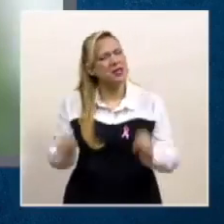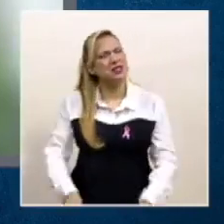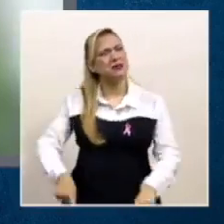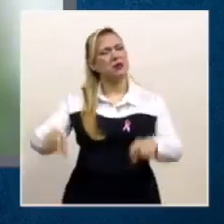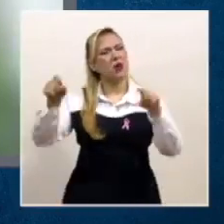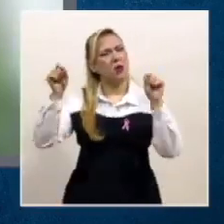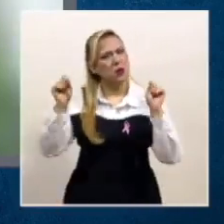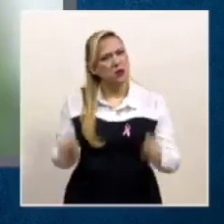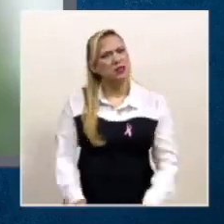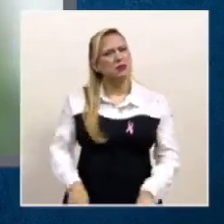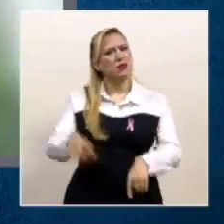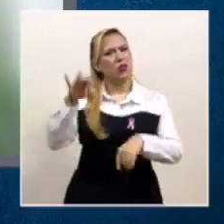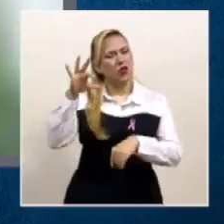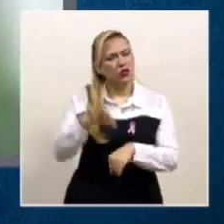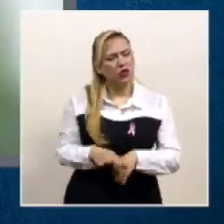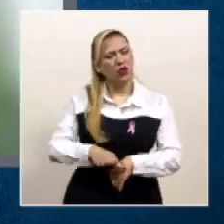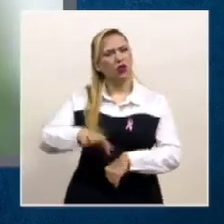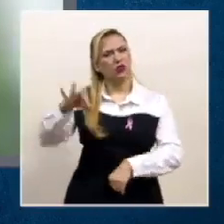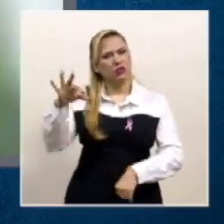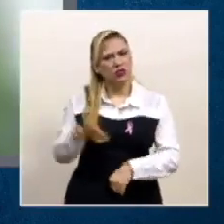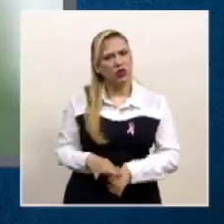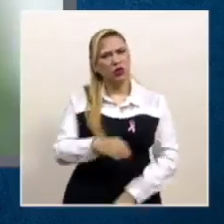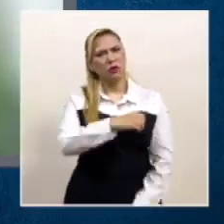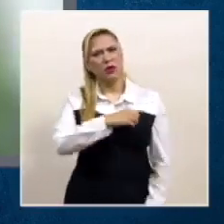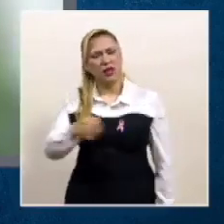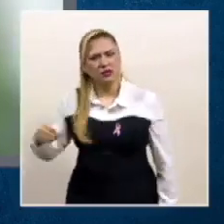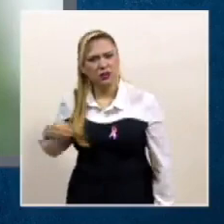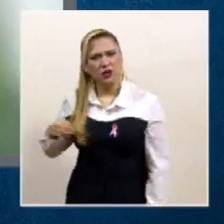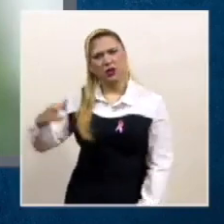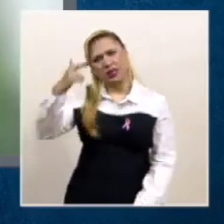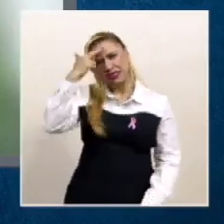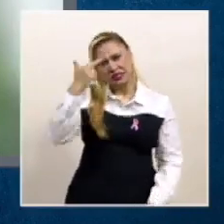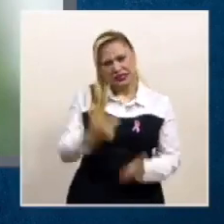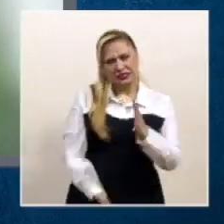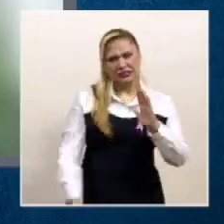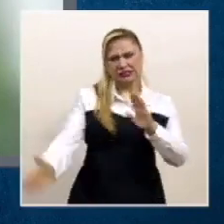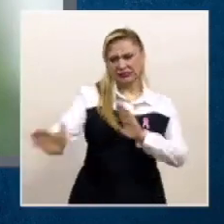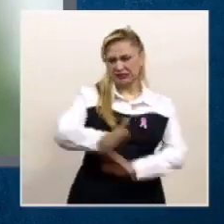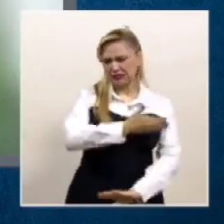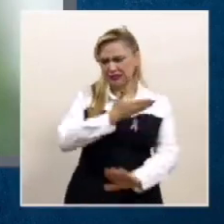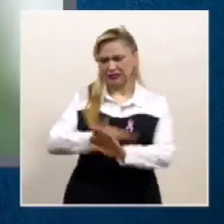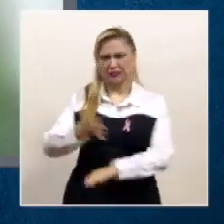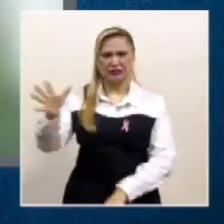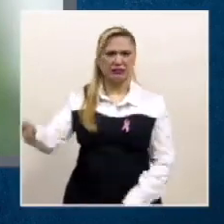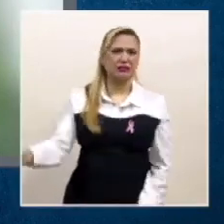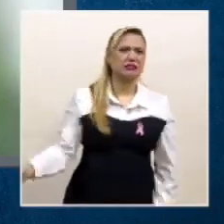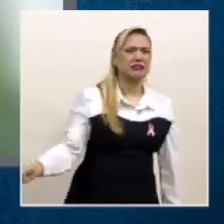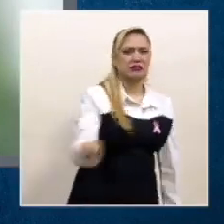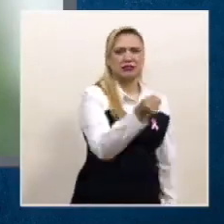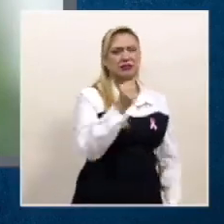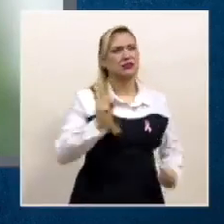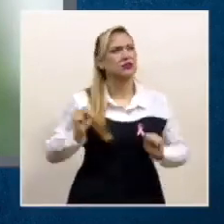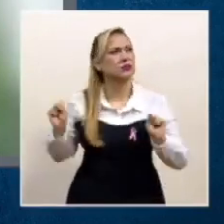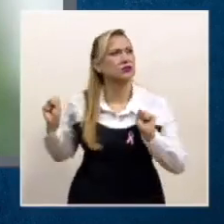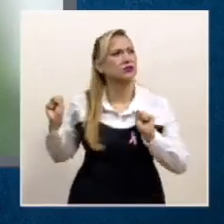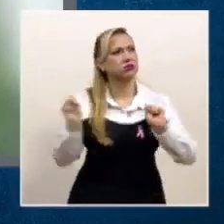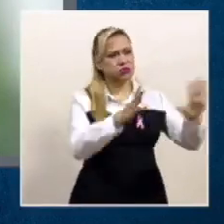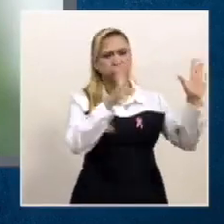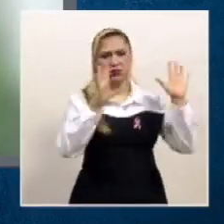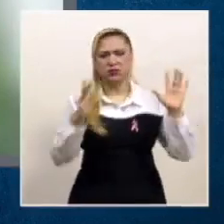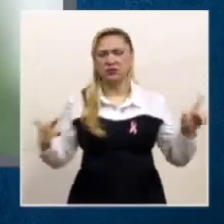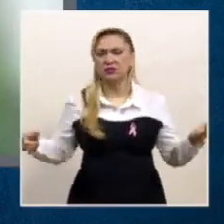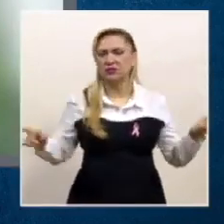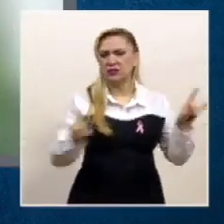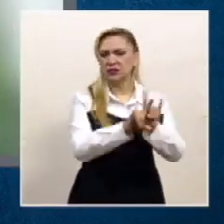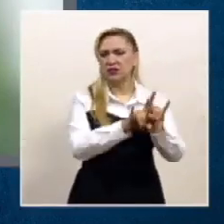con discapacidad que están pues vulneradas, marginadas, apartadas de la sociedad, en extrema